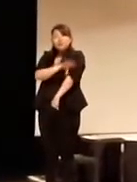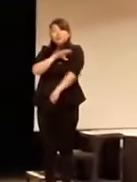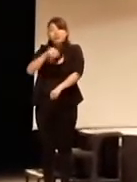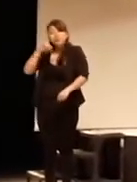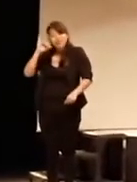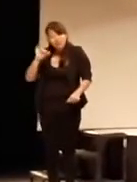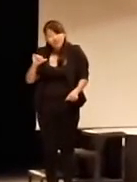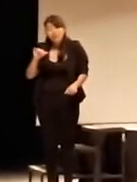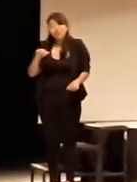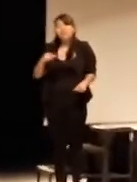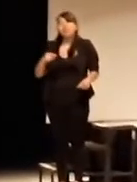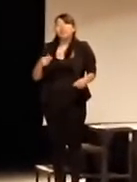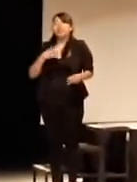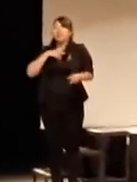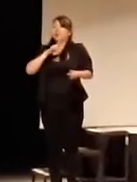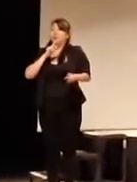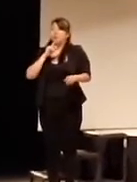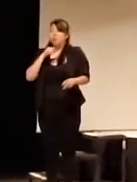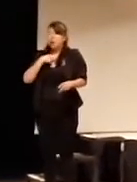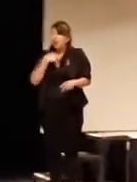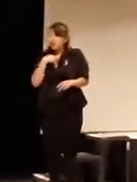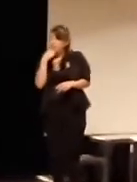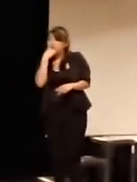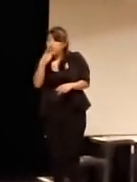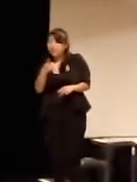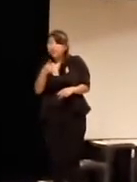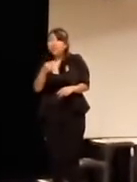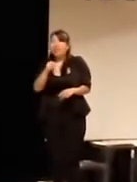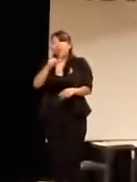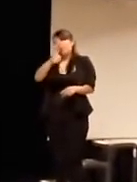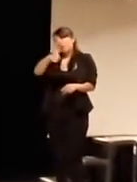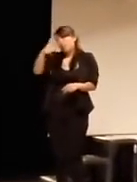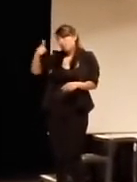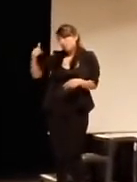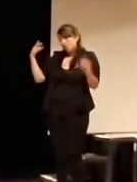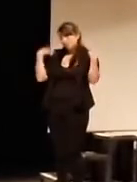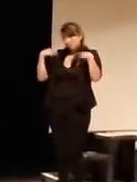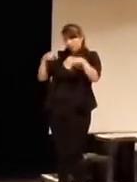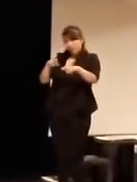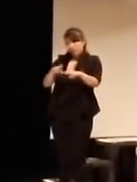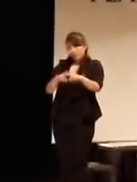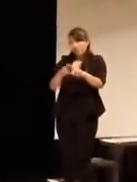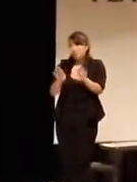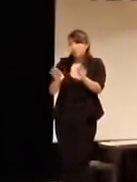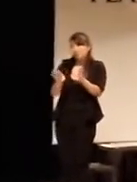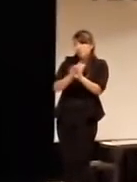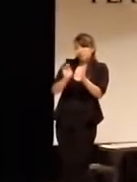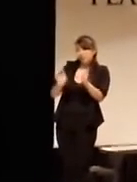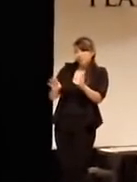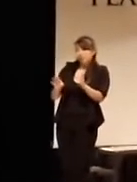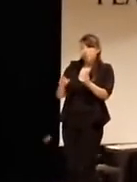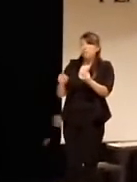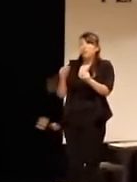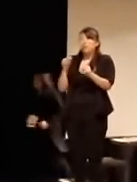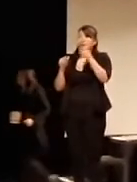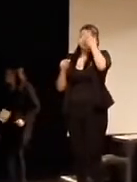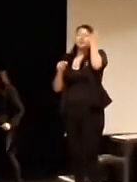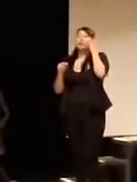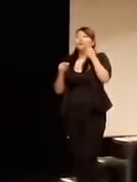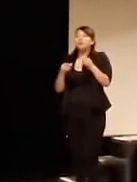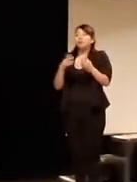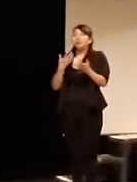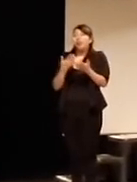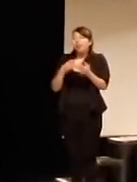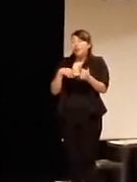Hablemos de emociones, pero también de las que significan para muchos docentes separarse de su tarea y anticipar su